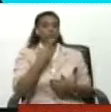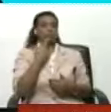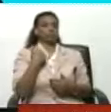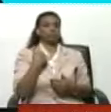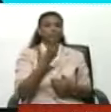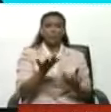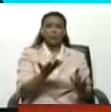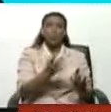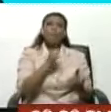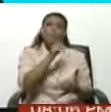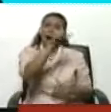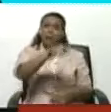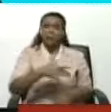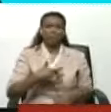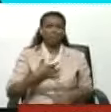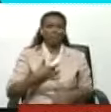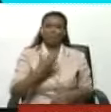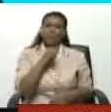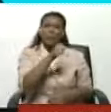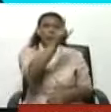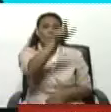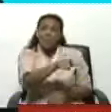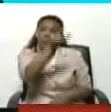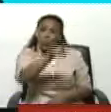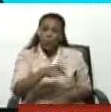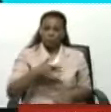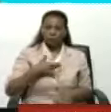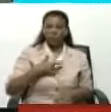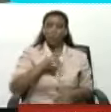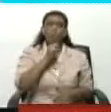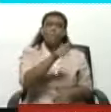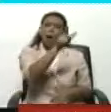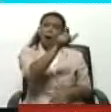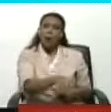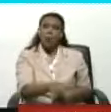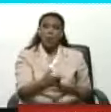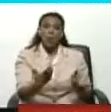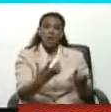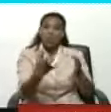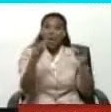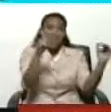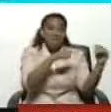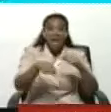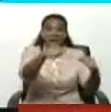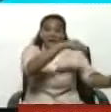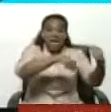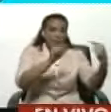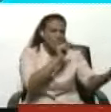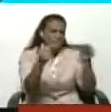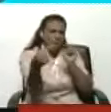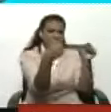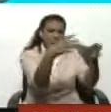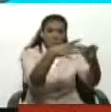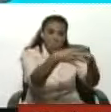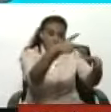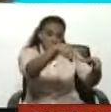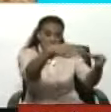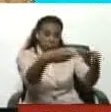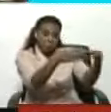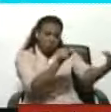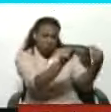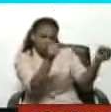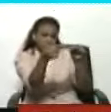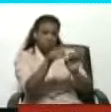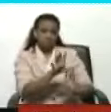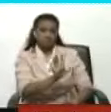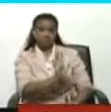pero además son malos, como personas son malos, malos entre ellos y por eso se la pasan peleando,